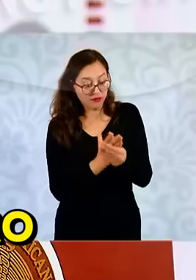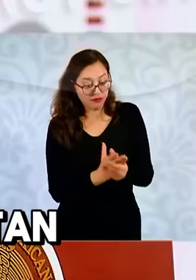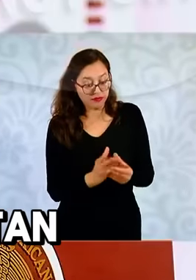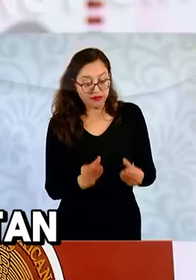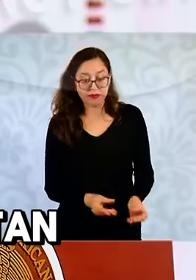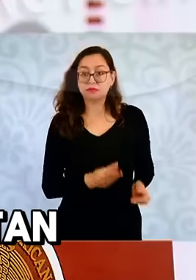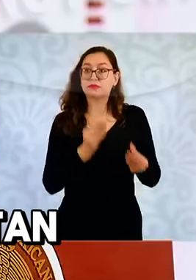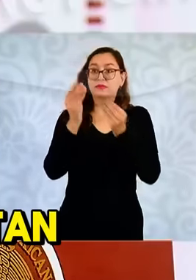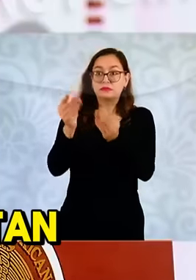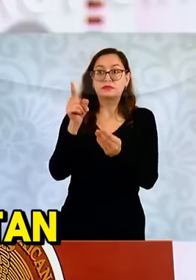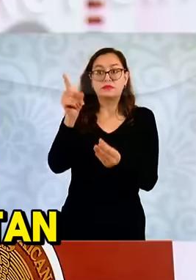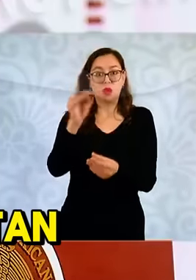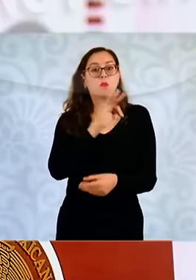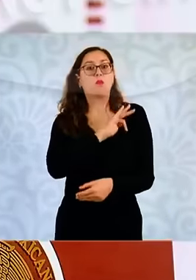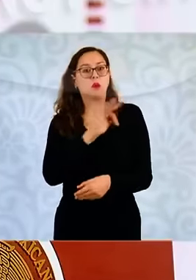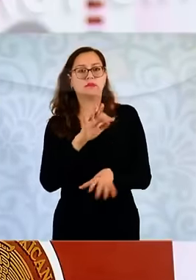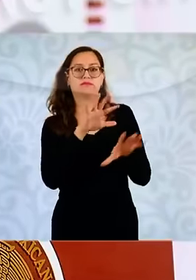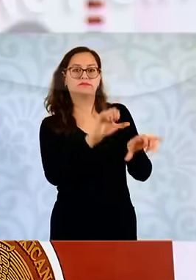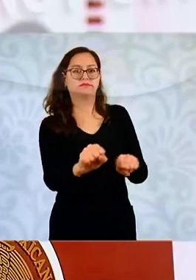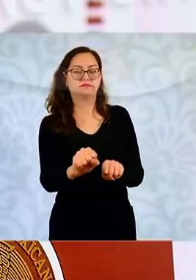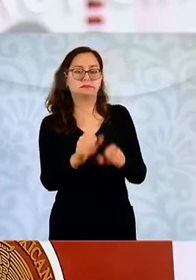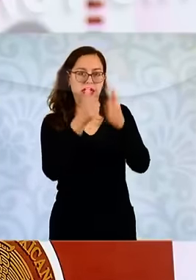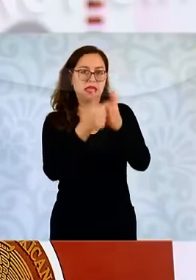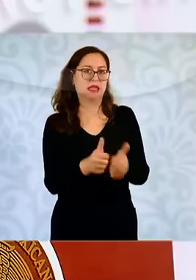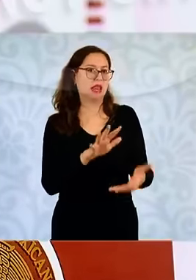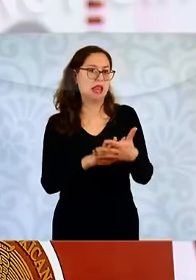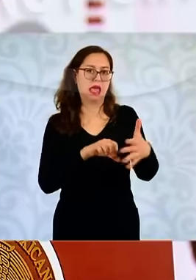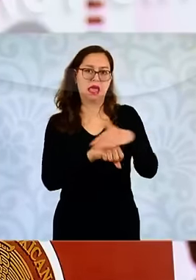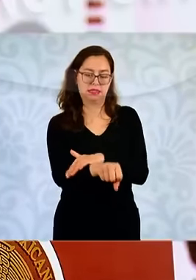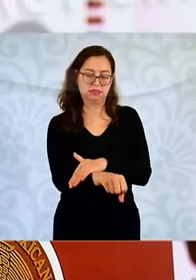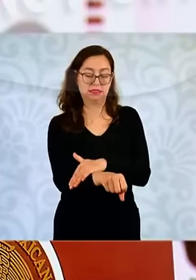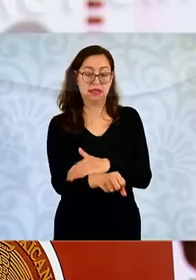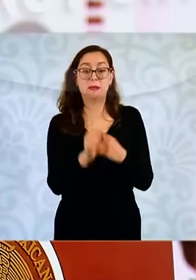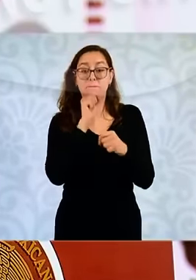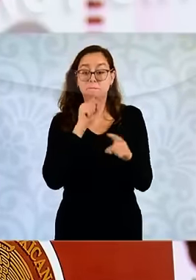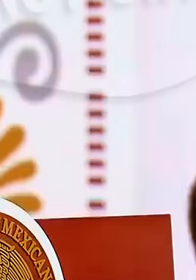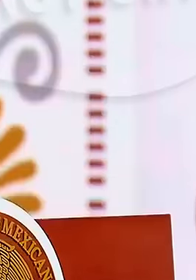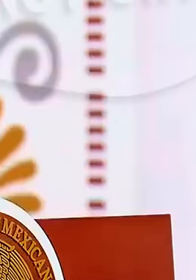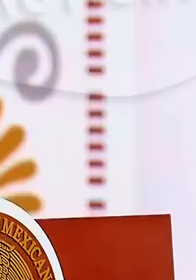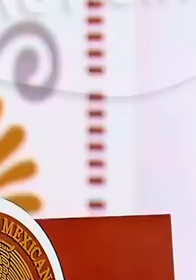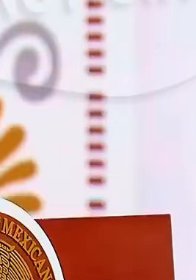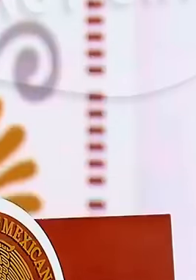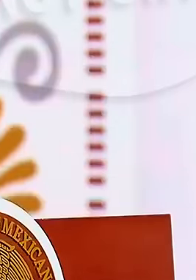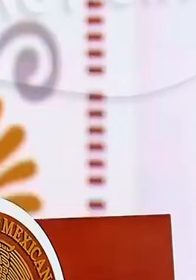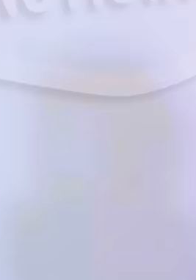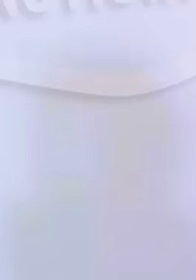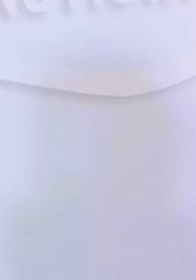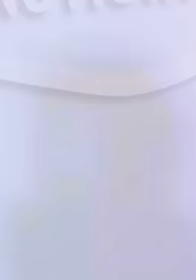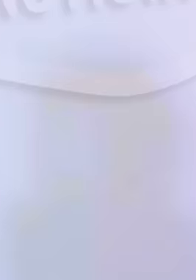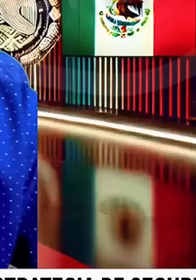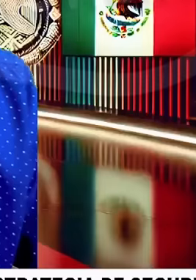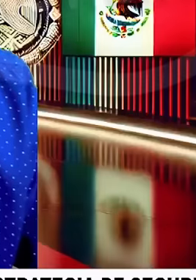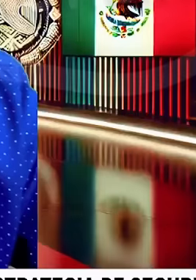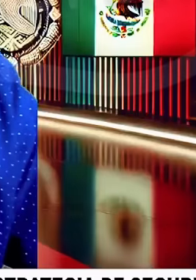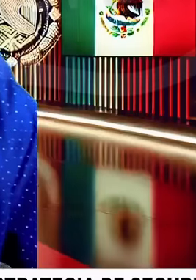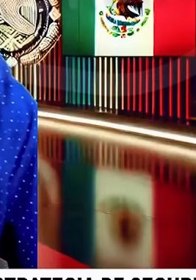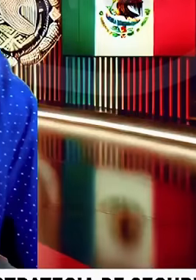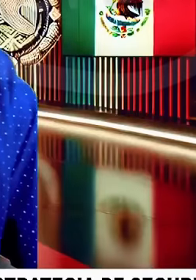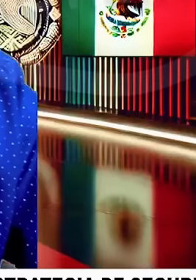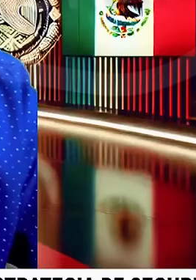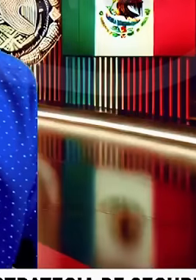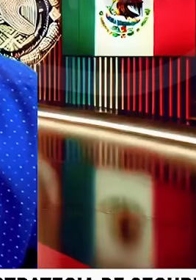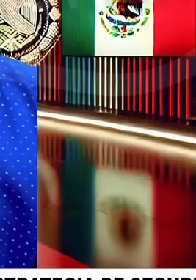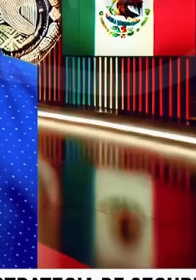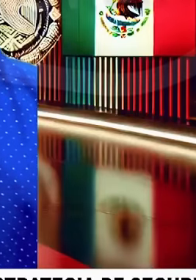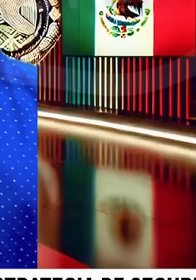chayotero. Agradezco que compartan, que le den manita arriba y se suscriban a este canal. Mi nombre es Iber Alejandro, estamos a sabadito, 12 de octubre